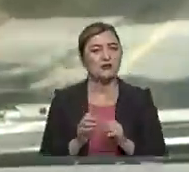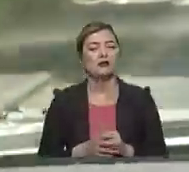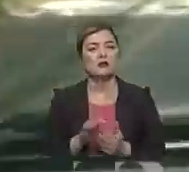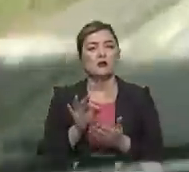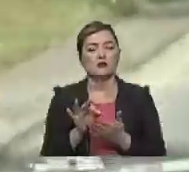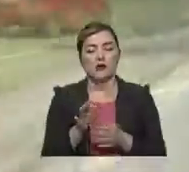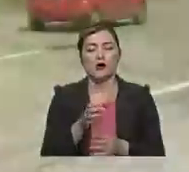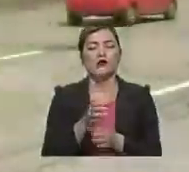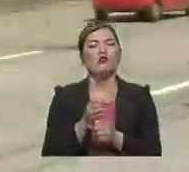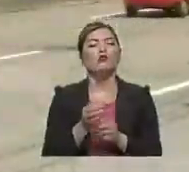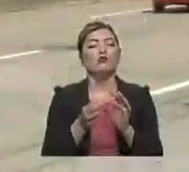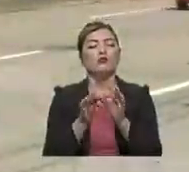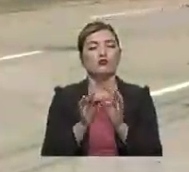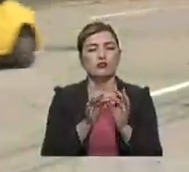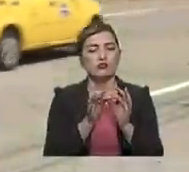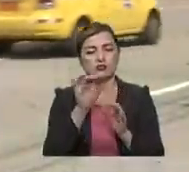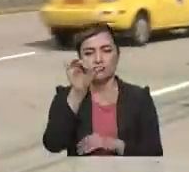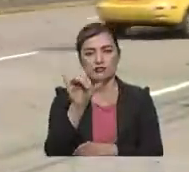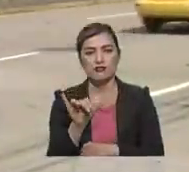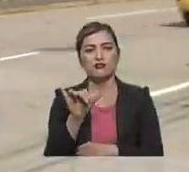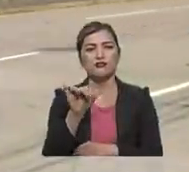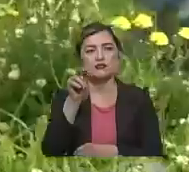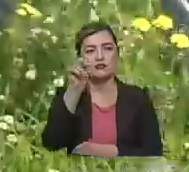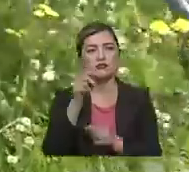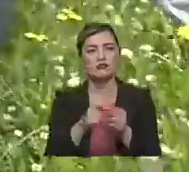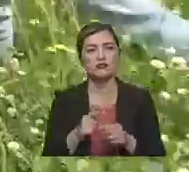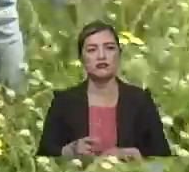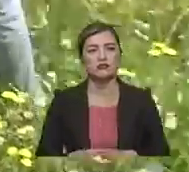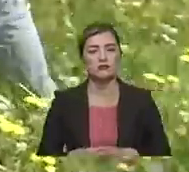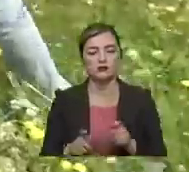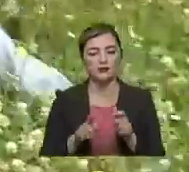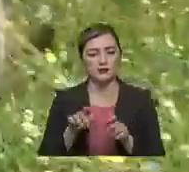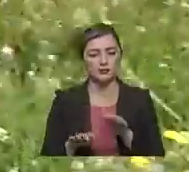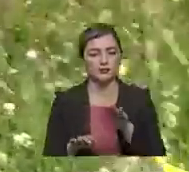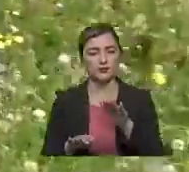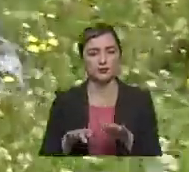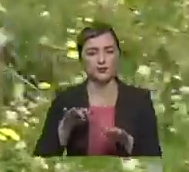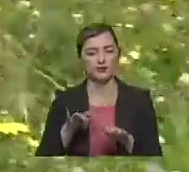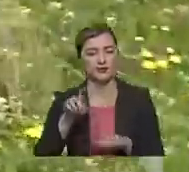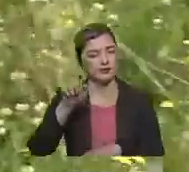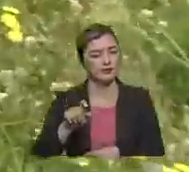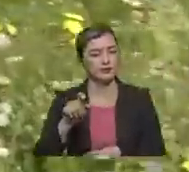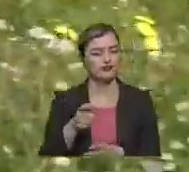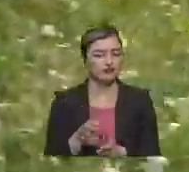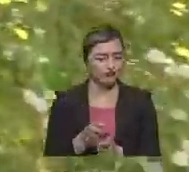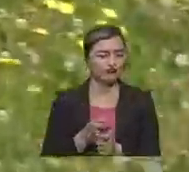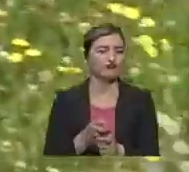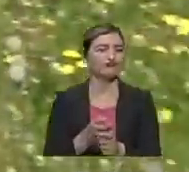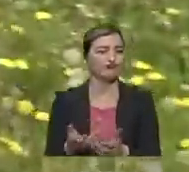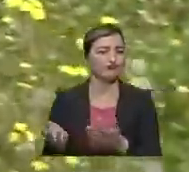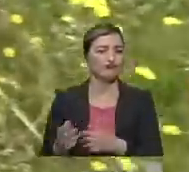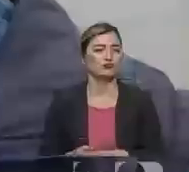proceso de recuperación es en el sector de la Ye, en el norte de la ciudad. Los transeúntes aseguran que era necesaria y urgente